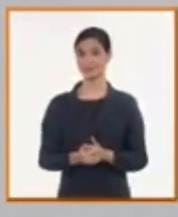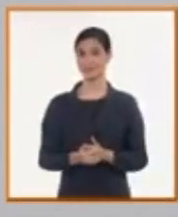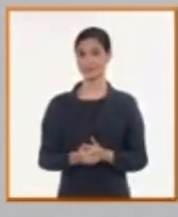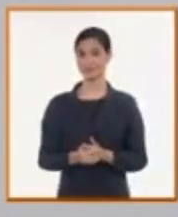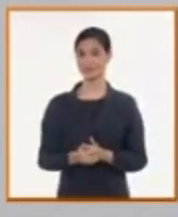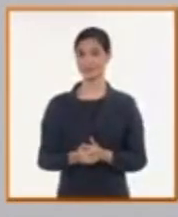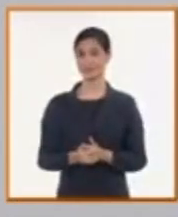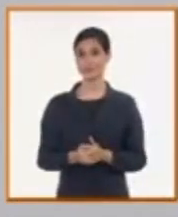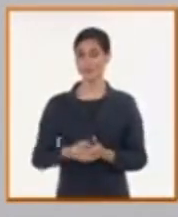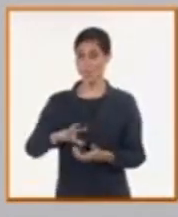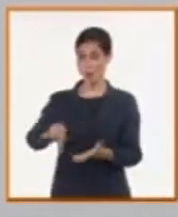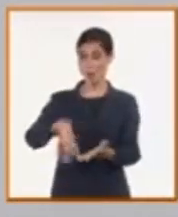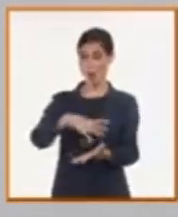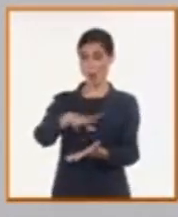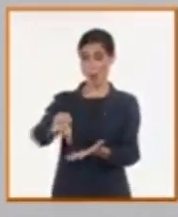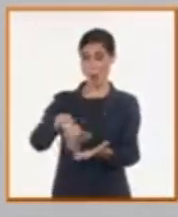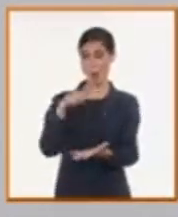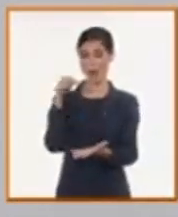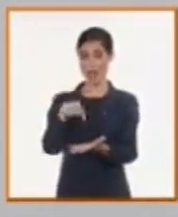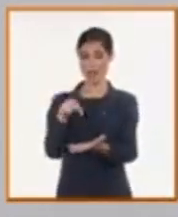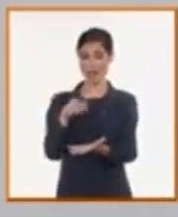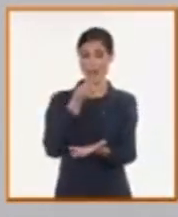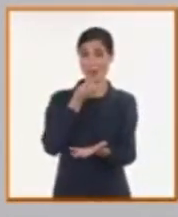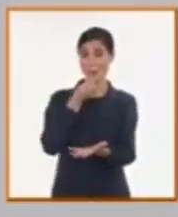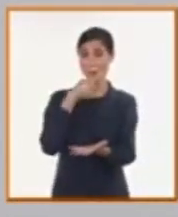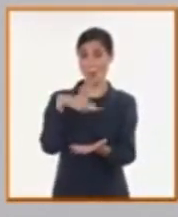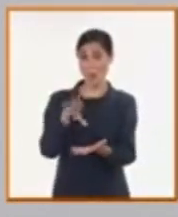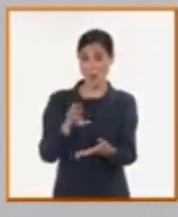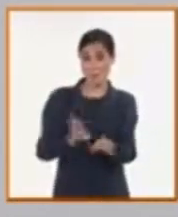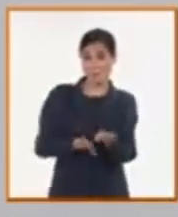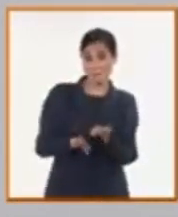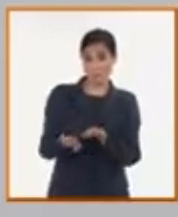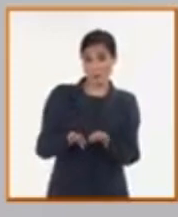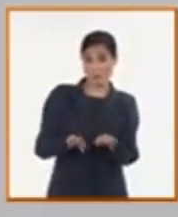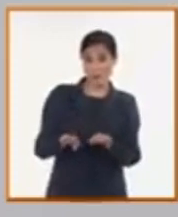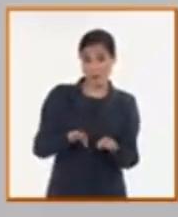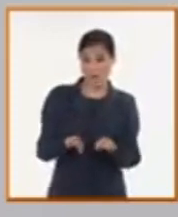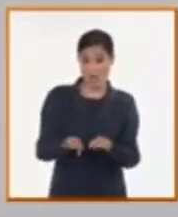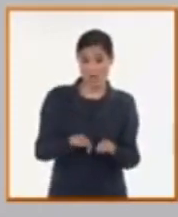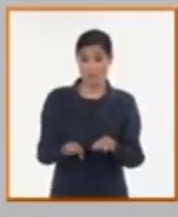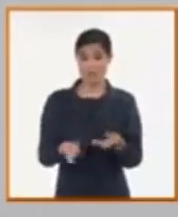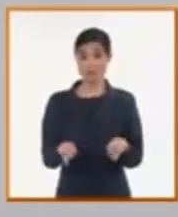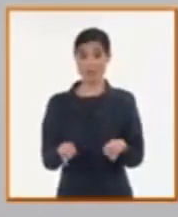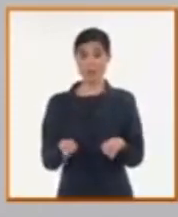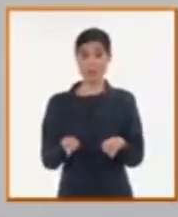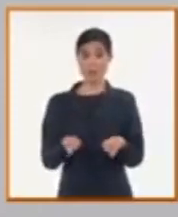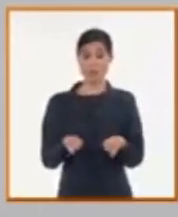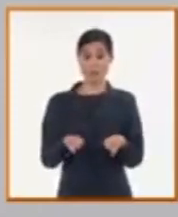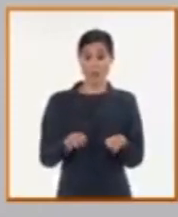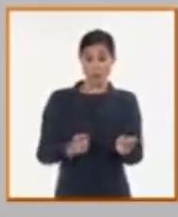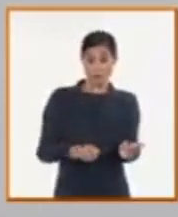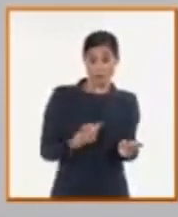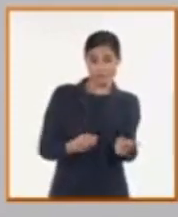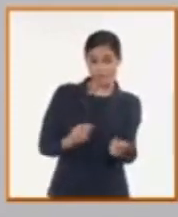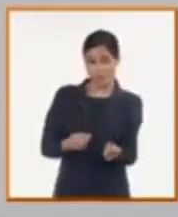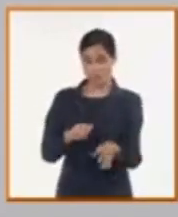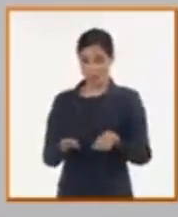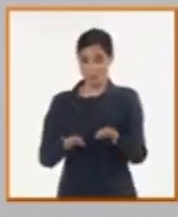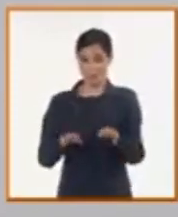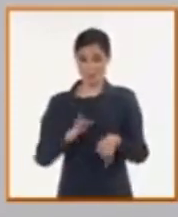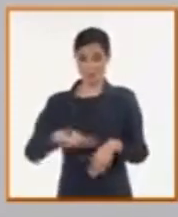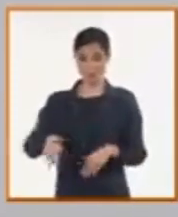órdenes combativos, restablecer la capacidad combativa que habían perdido. Y ese trabajo, el jefe decidió que se